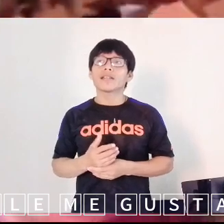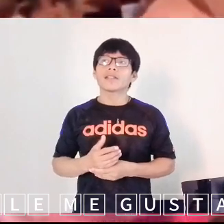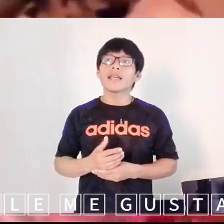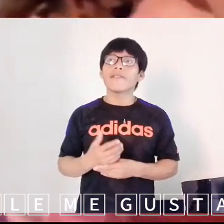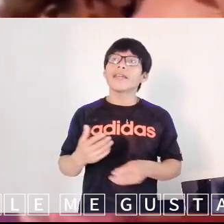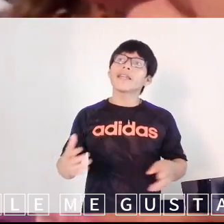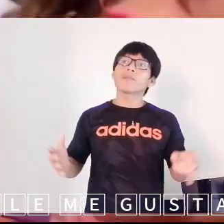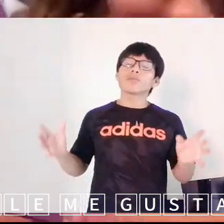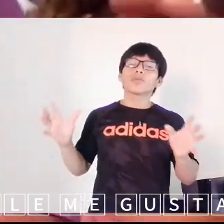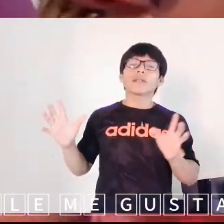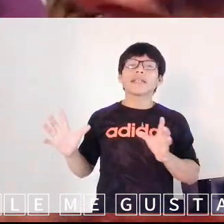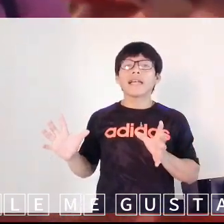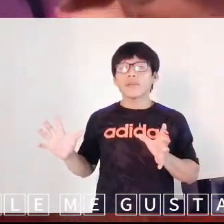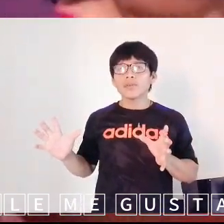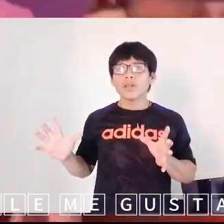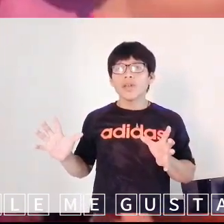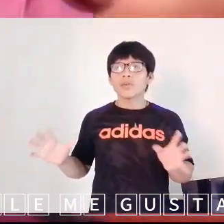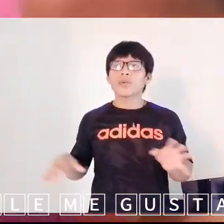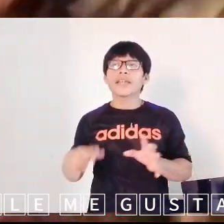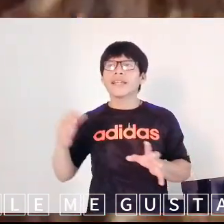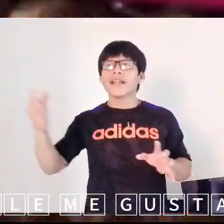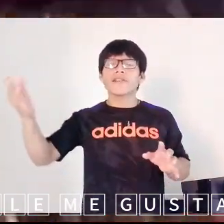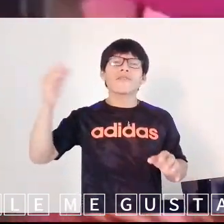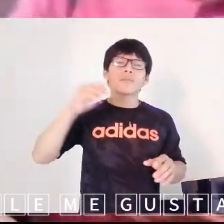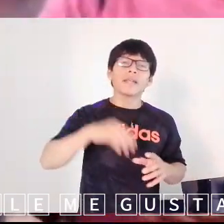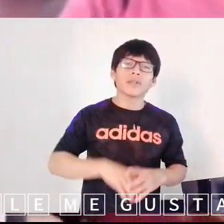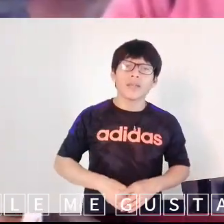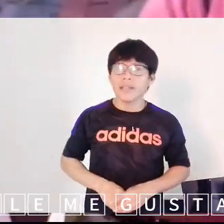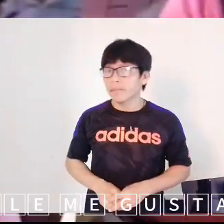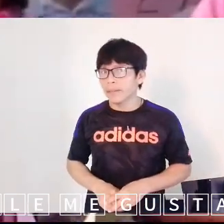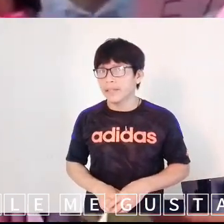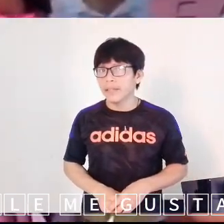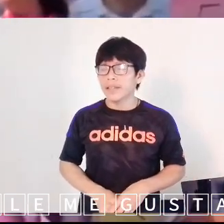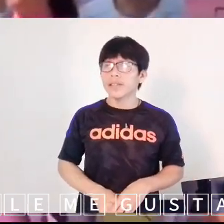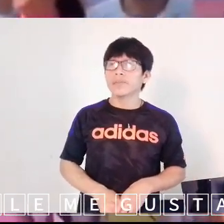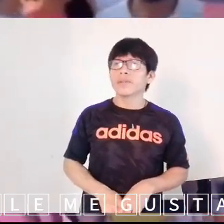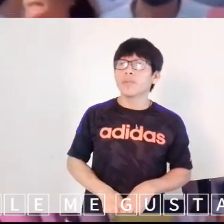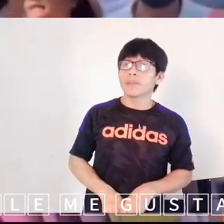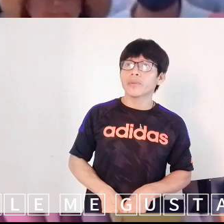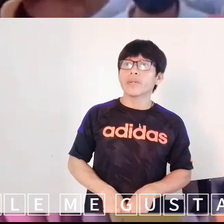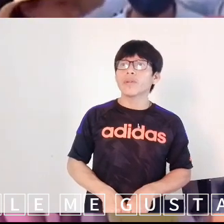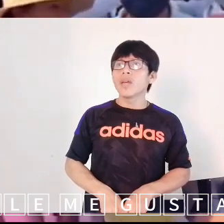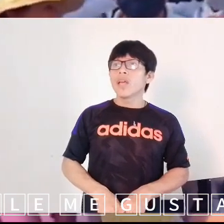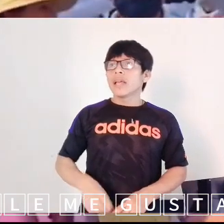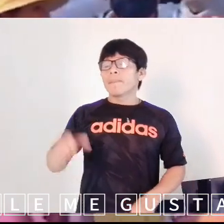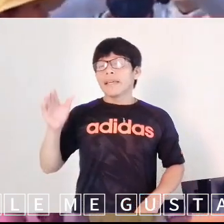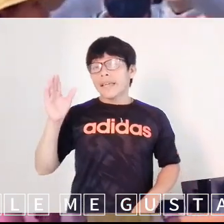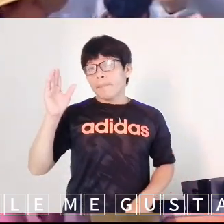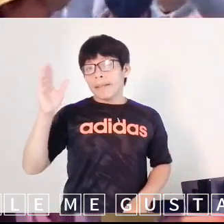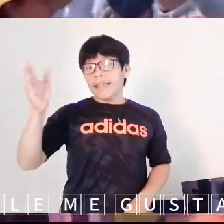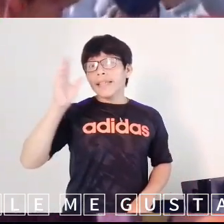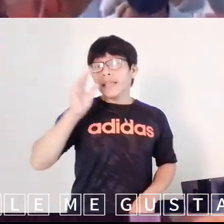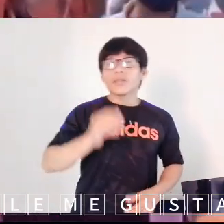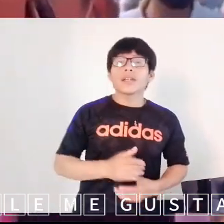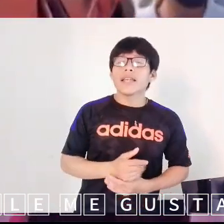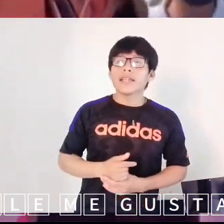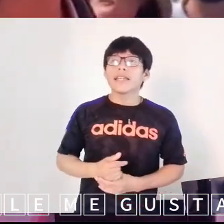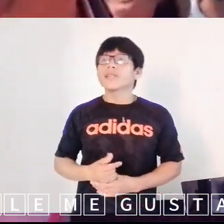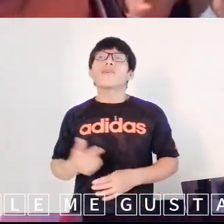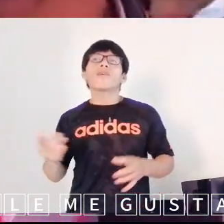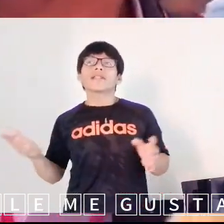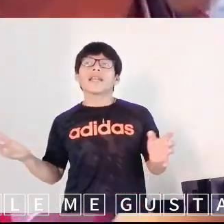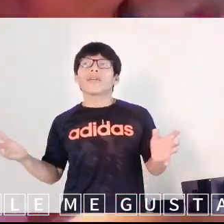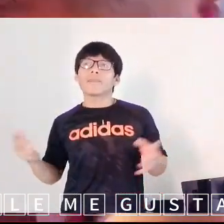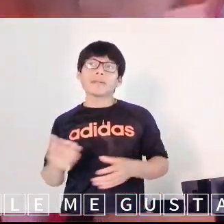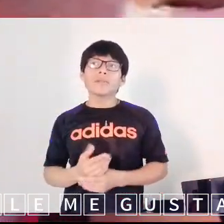redes sociales. Ya ven que muchos mexicanos no quieren la reforma electoral del presidente Andrés Manuel López Obrador, que pretende destruir al